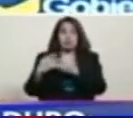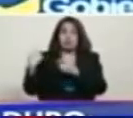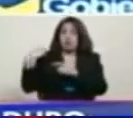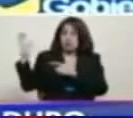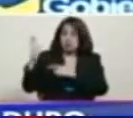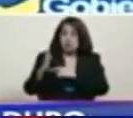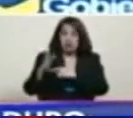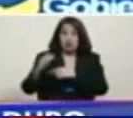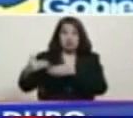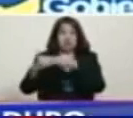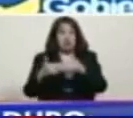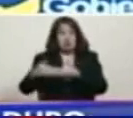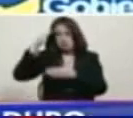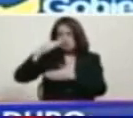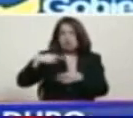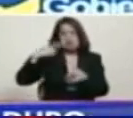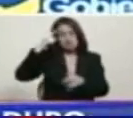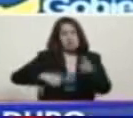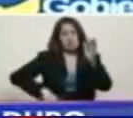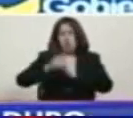sabe de dónde le va a salir el cohete.